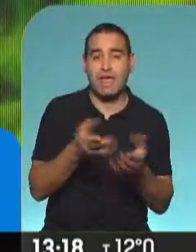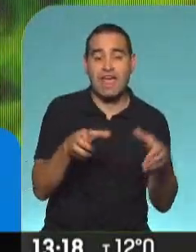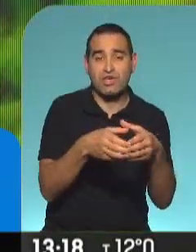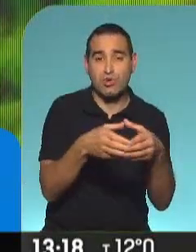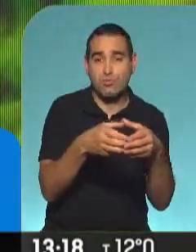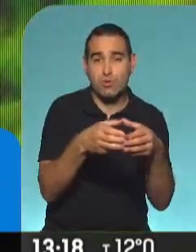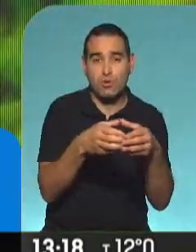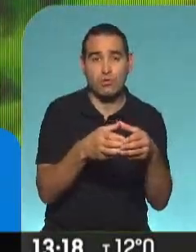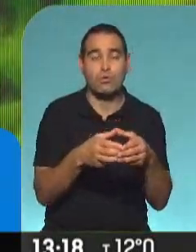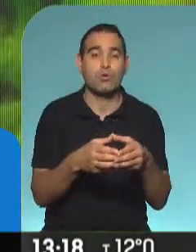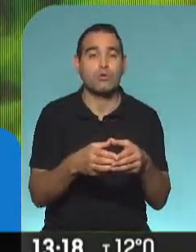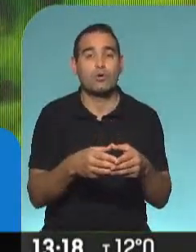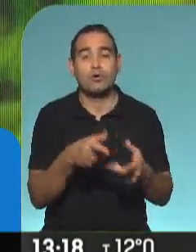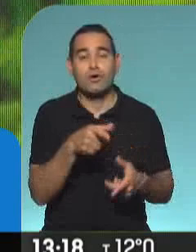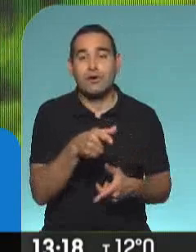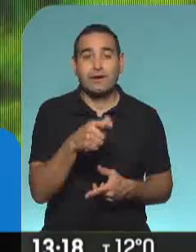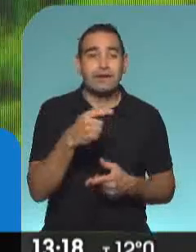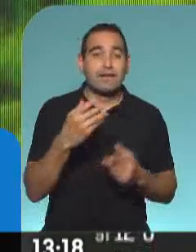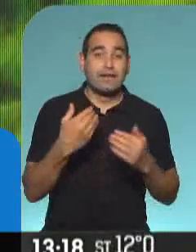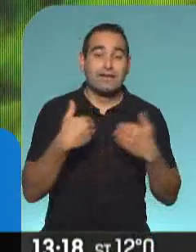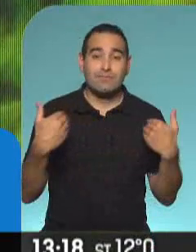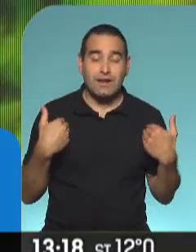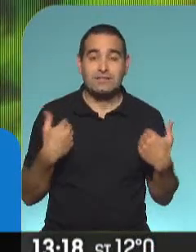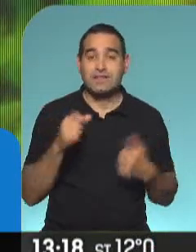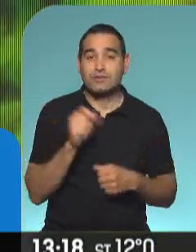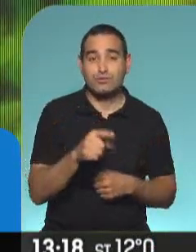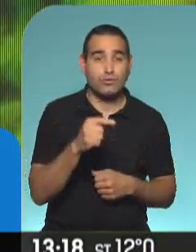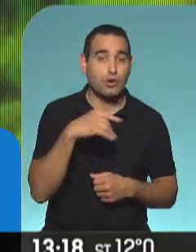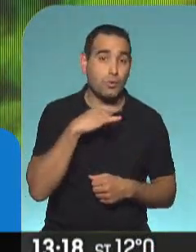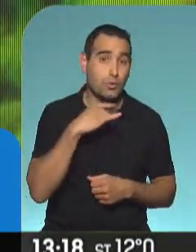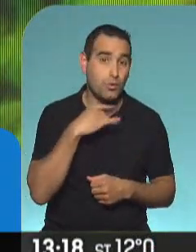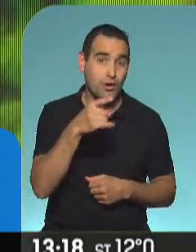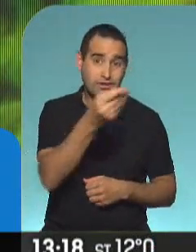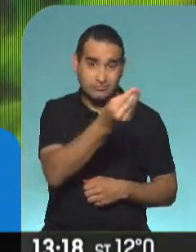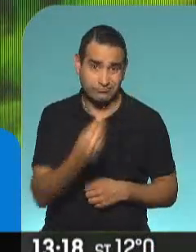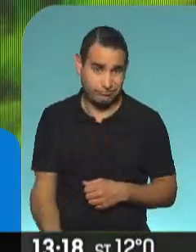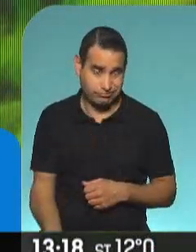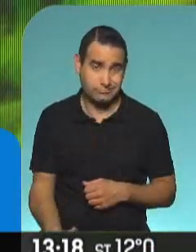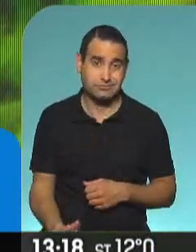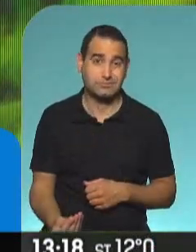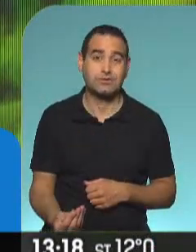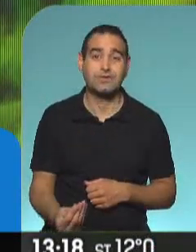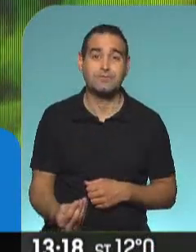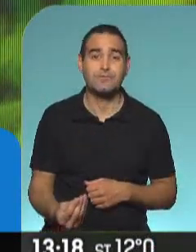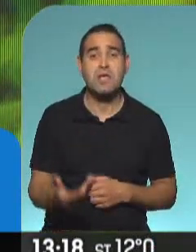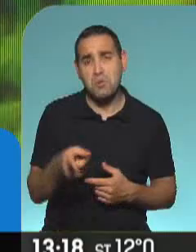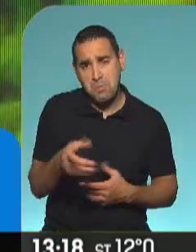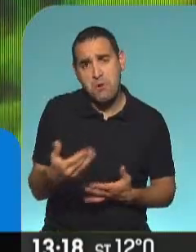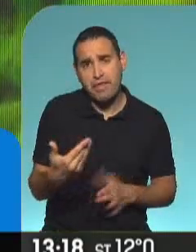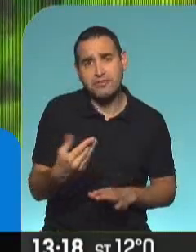equipo como Nueva Chicago y como Gimnasia de Jujuy, que estaban descendidos y que por decreto permanecen en la categoría, de